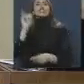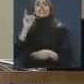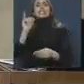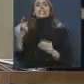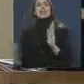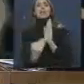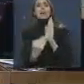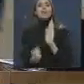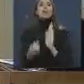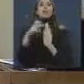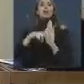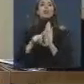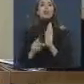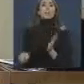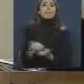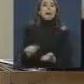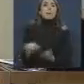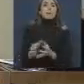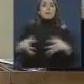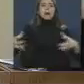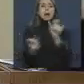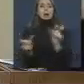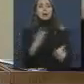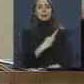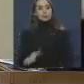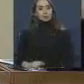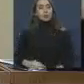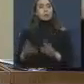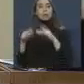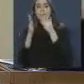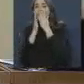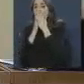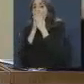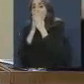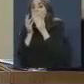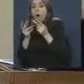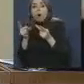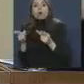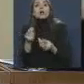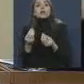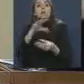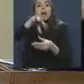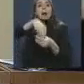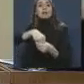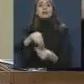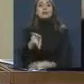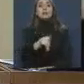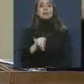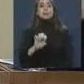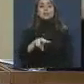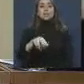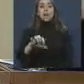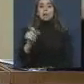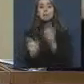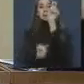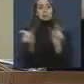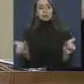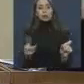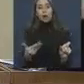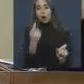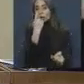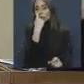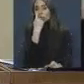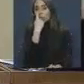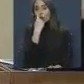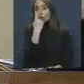los diputados. Esos mismos que se escandalizan por lo que sucede en el Sename, hoy hipócritamente van